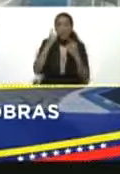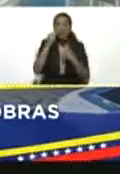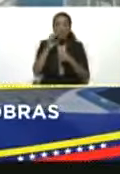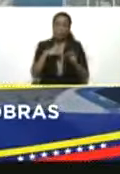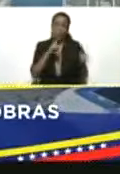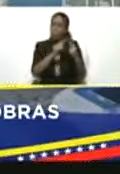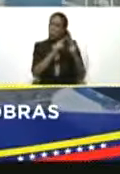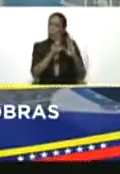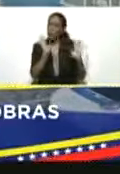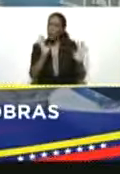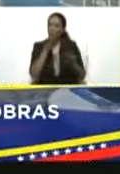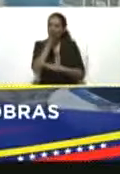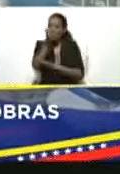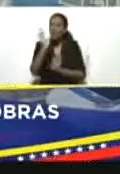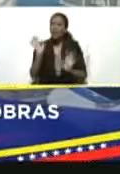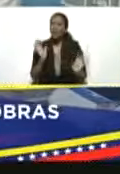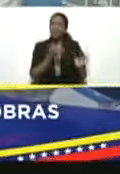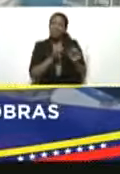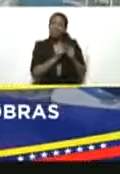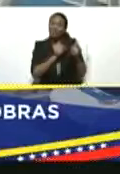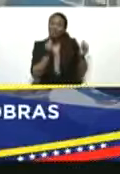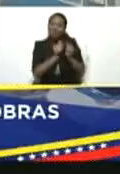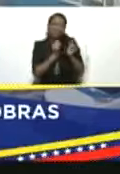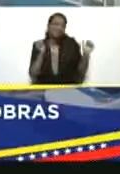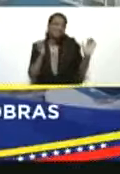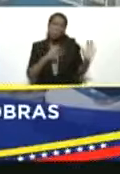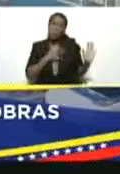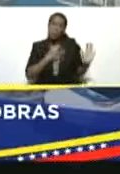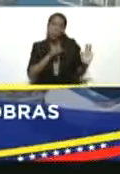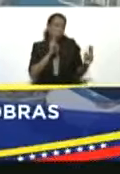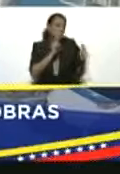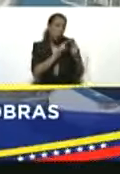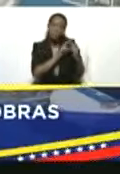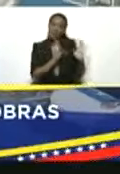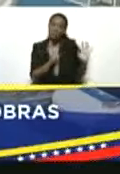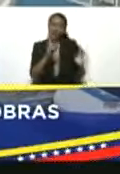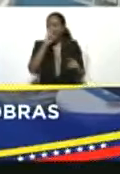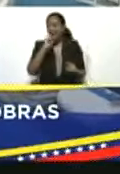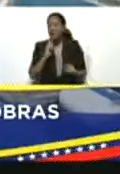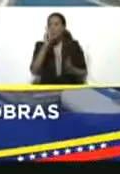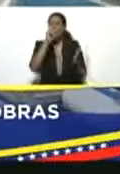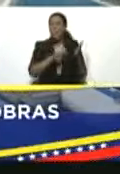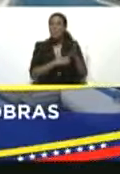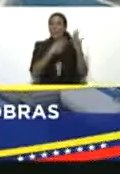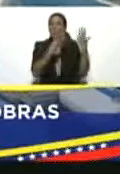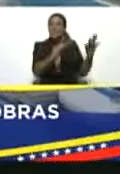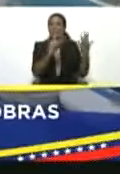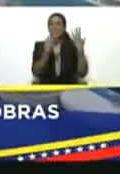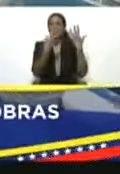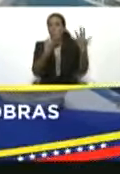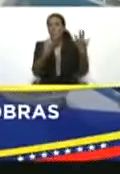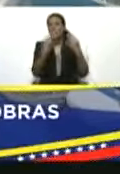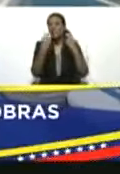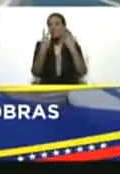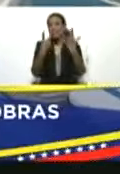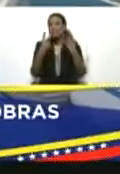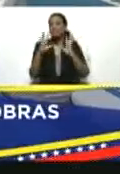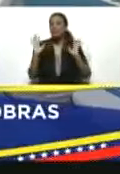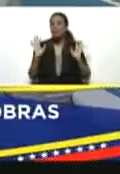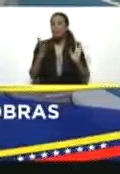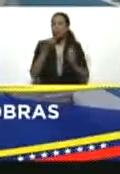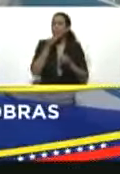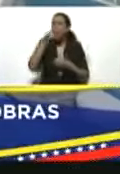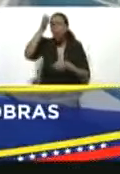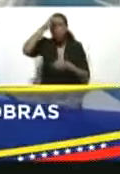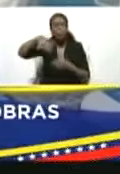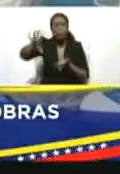conocí por eso fui a los carnavales sin ti Ah estamos claros Y qué le pareció no una ciudad muy